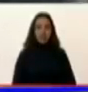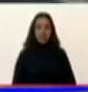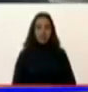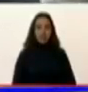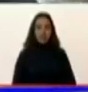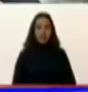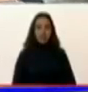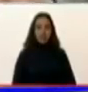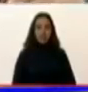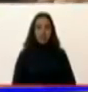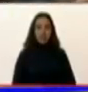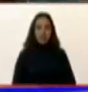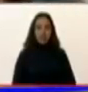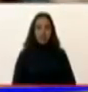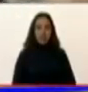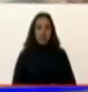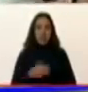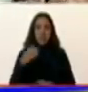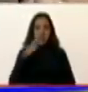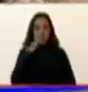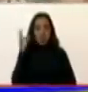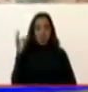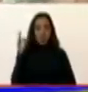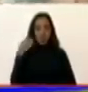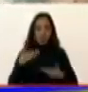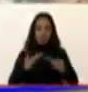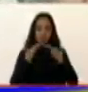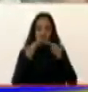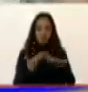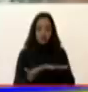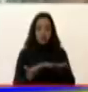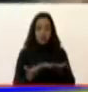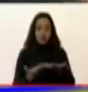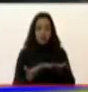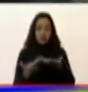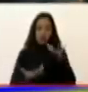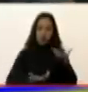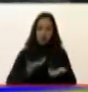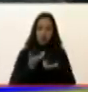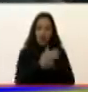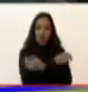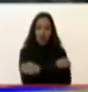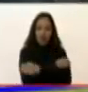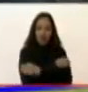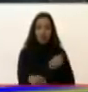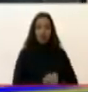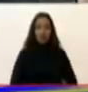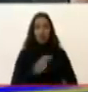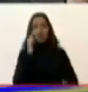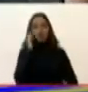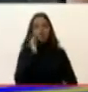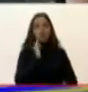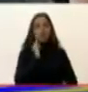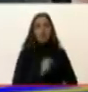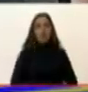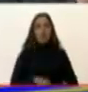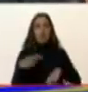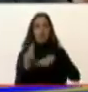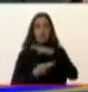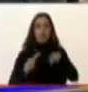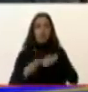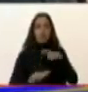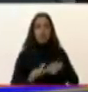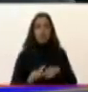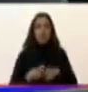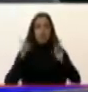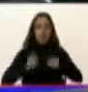desde Francia les traigo un caluroso abrazo bolivariano, revolucionario